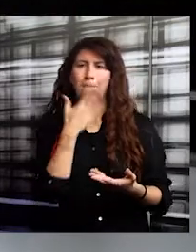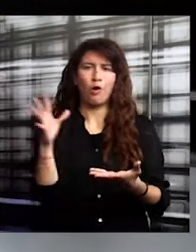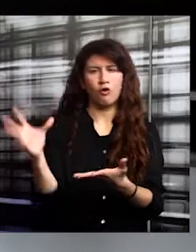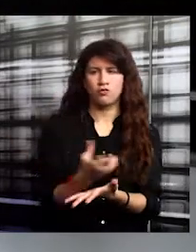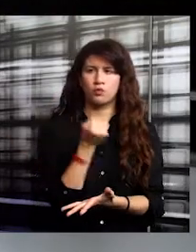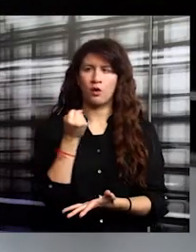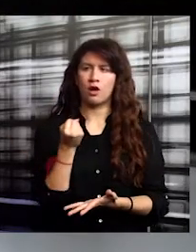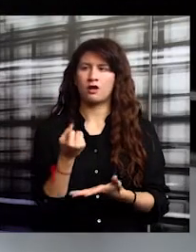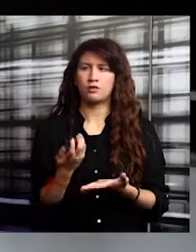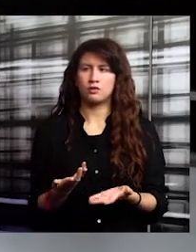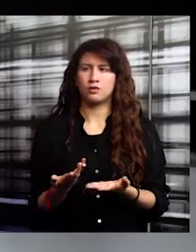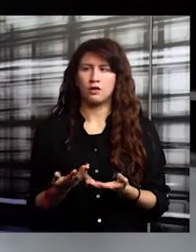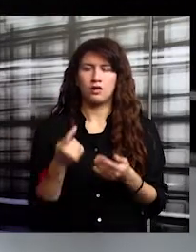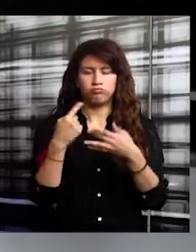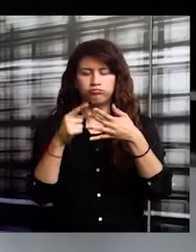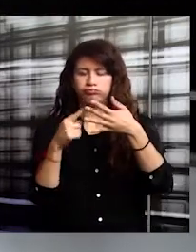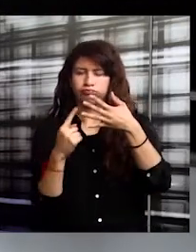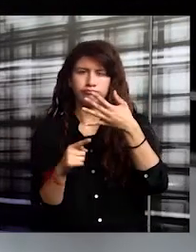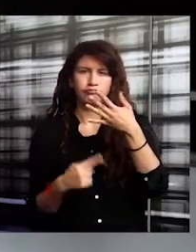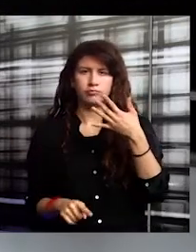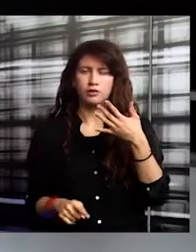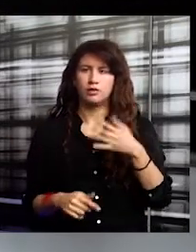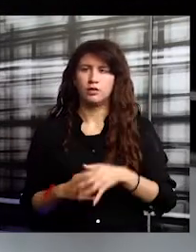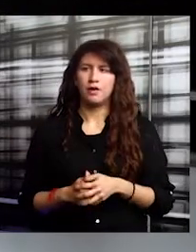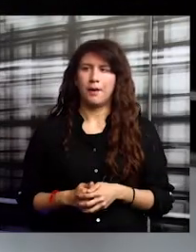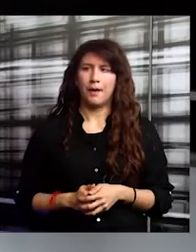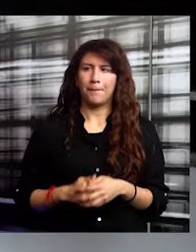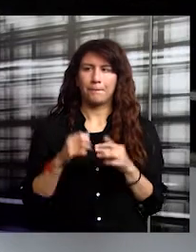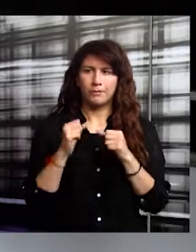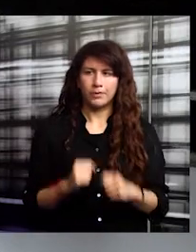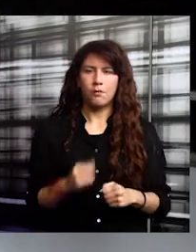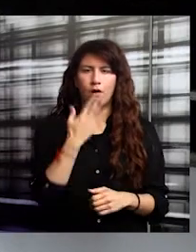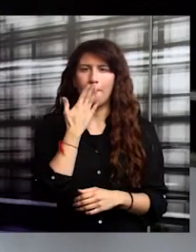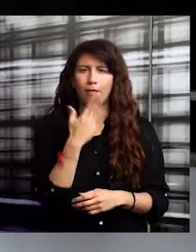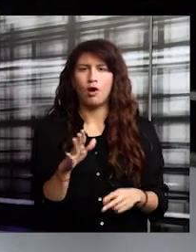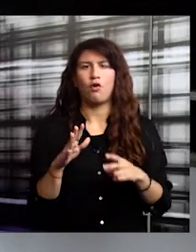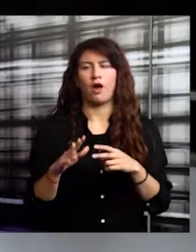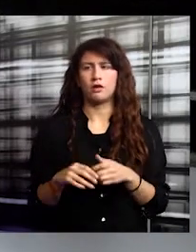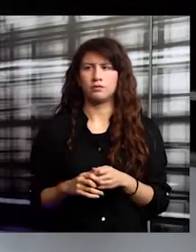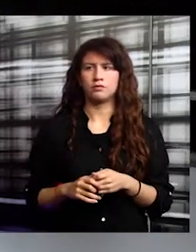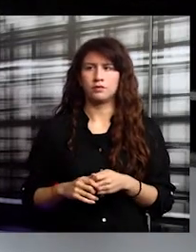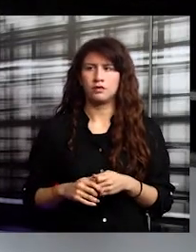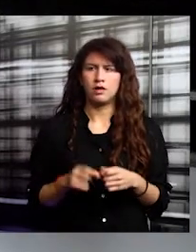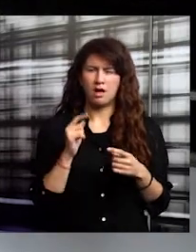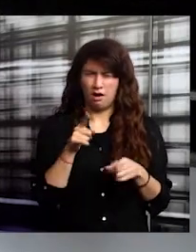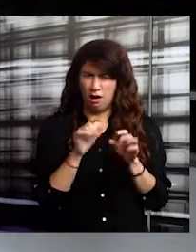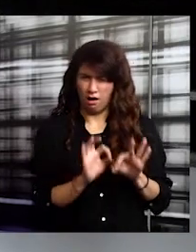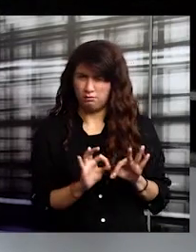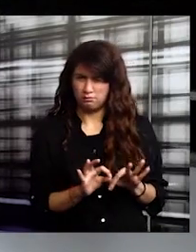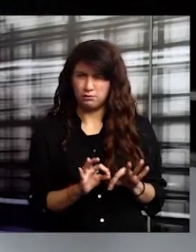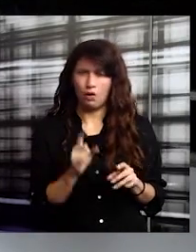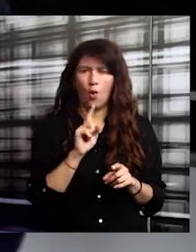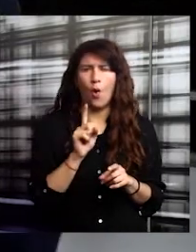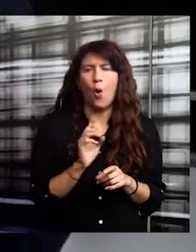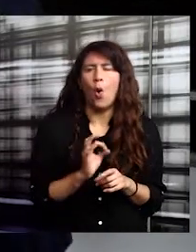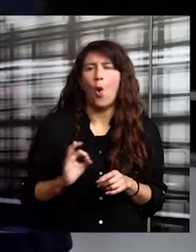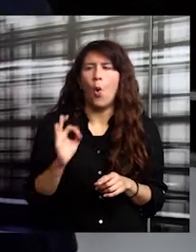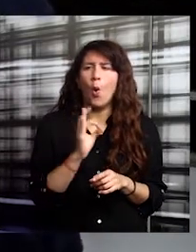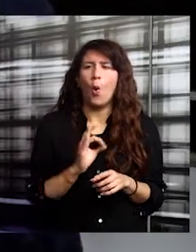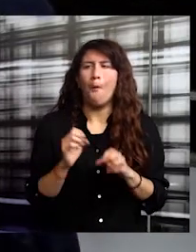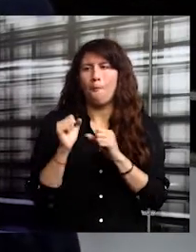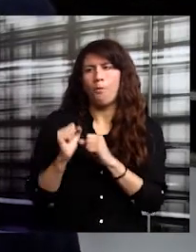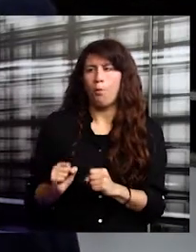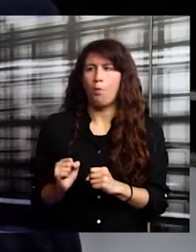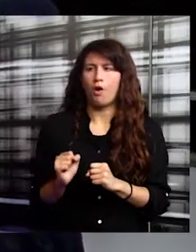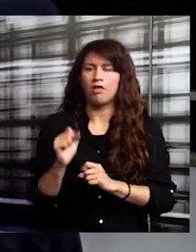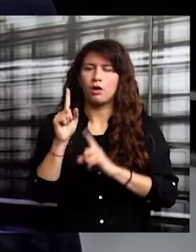sueldos, etcétera, etcétera, etcétera, se pueden resolver con la Constitución. ¿Es tan así o puede ser